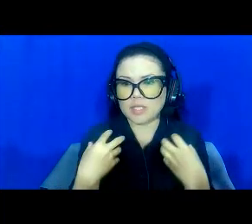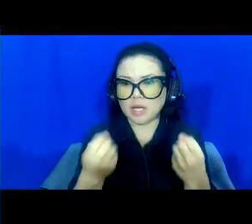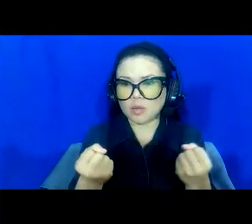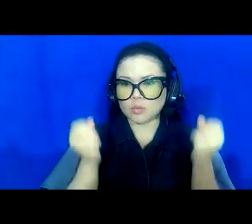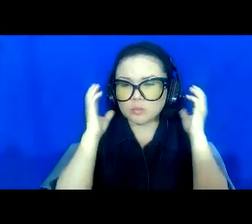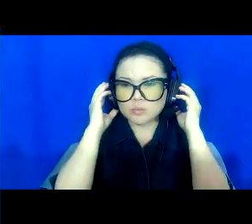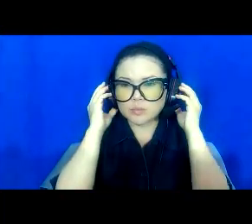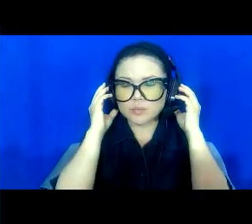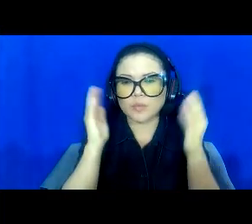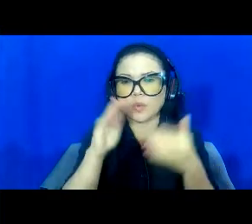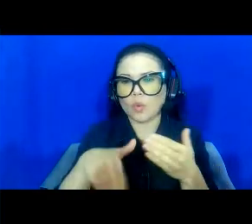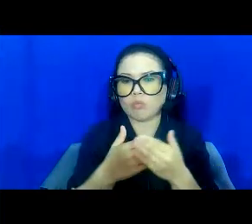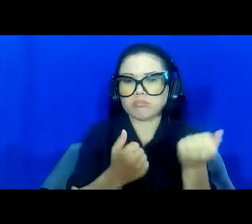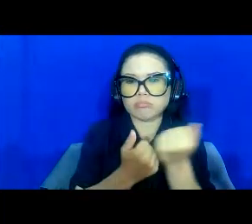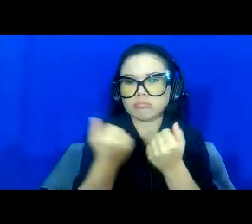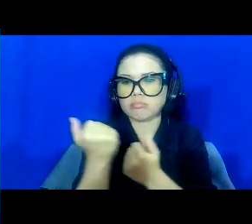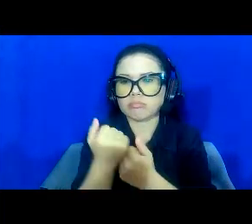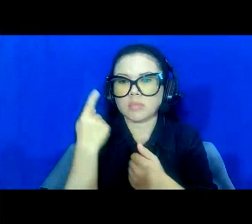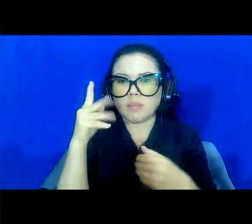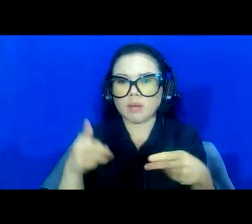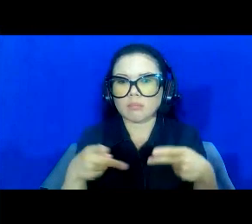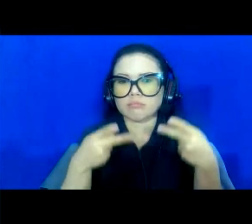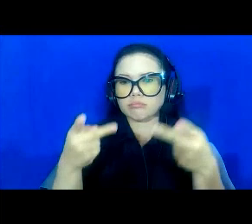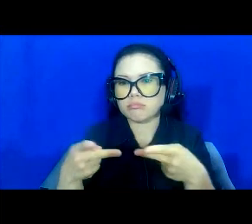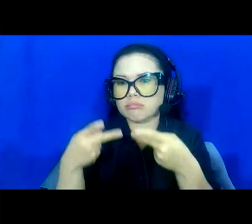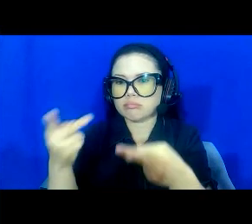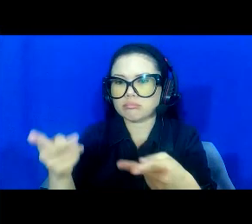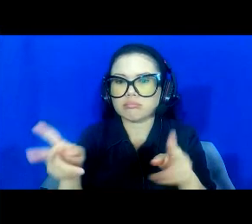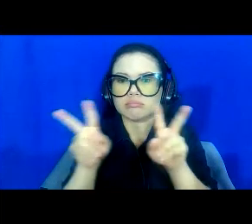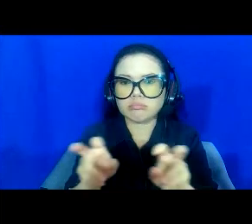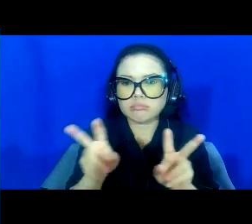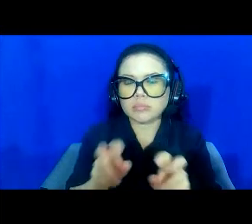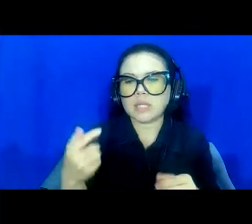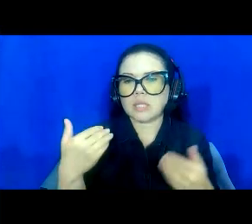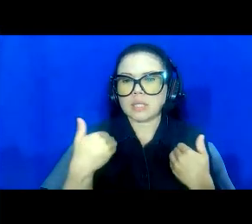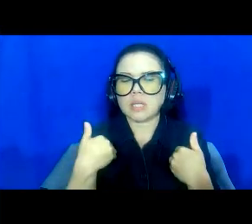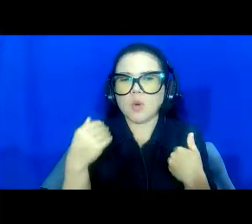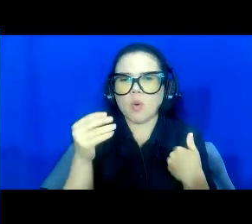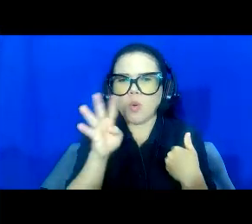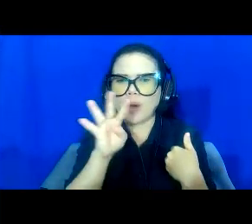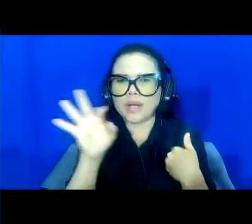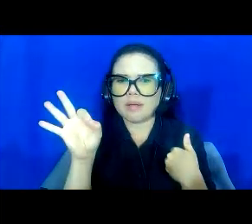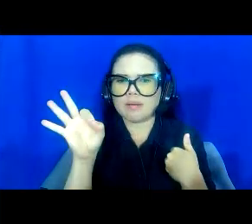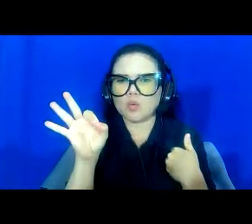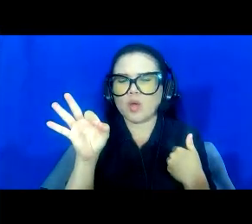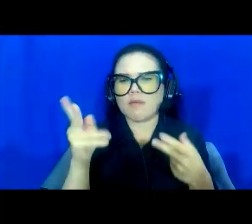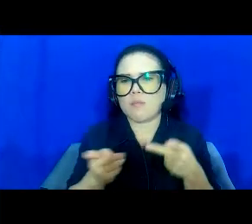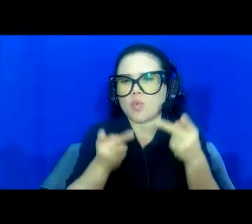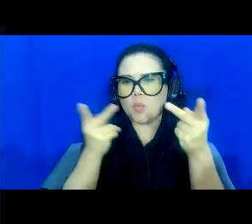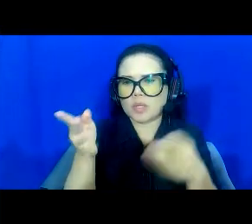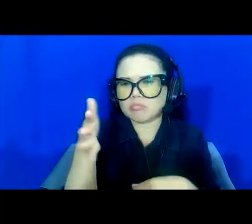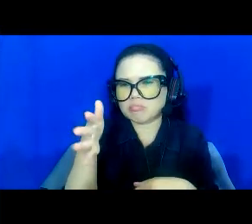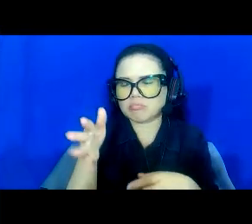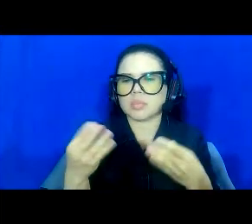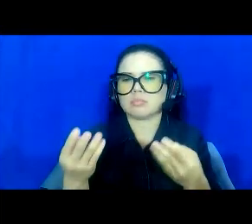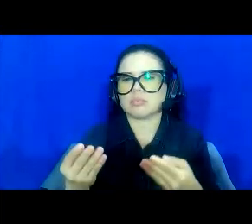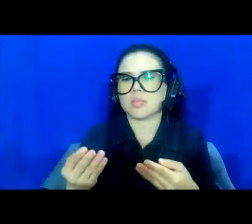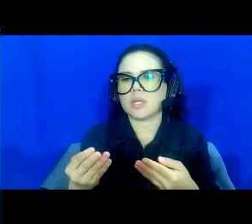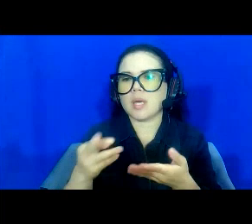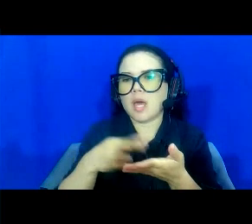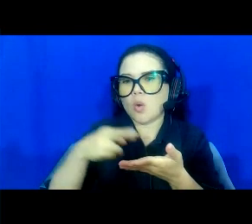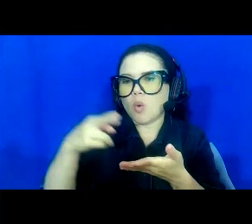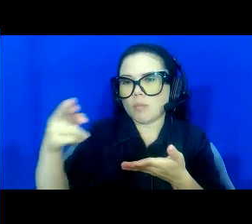estas propuestas, terminamos con 49 propuestas recomendadas, donde de estas 49, 8 de ellas requirieron ese